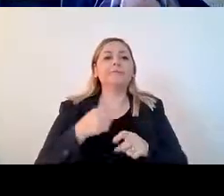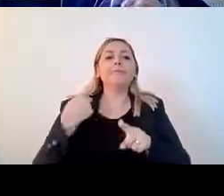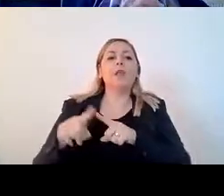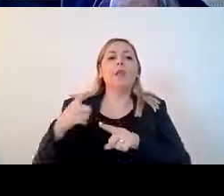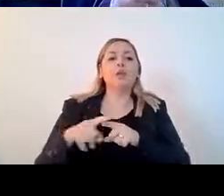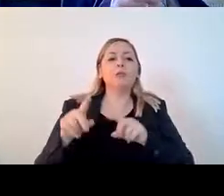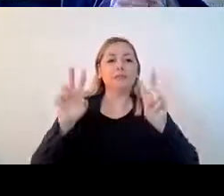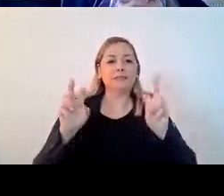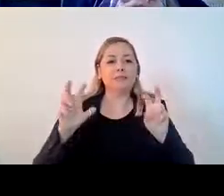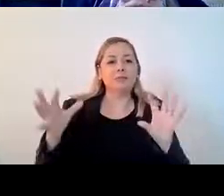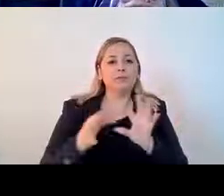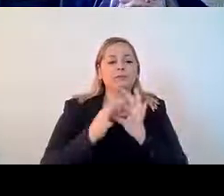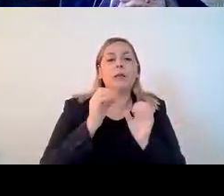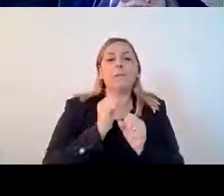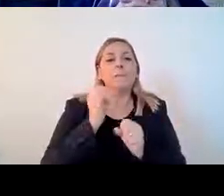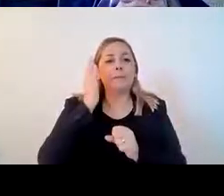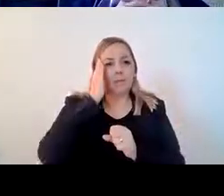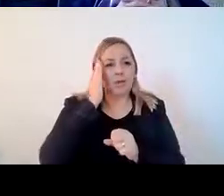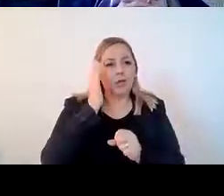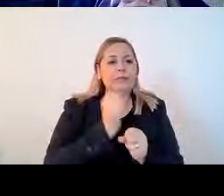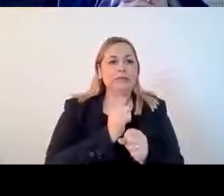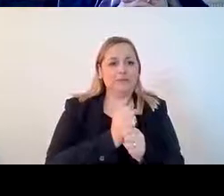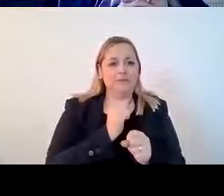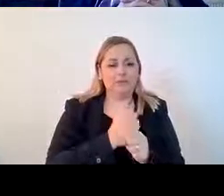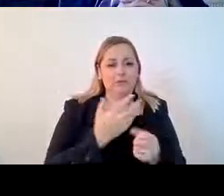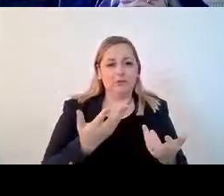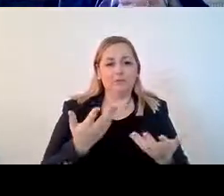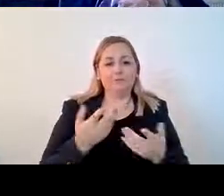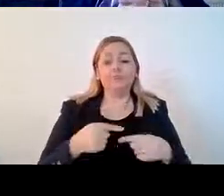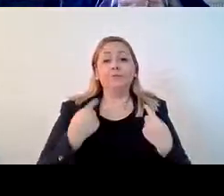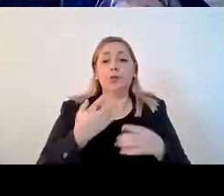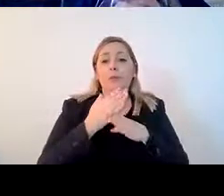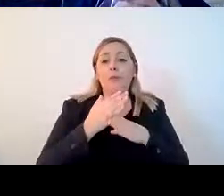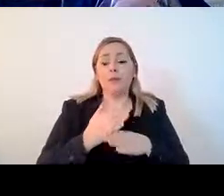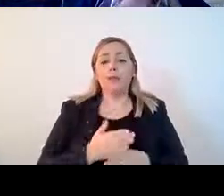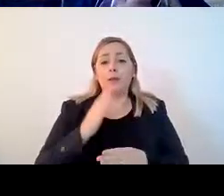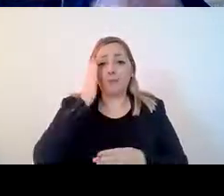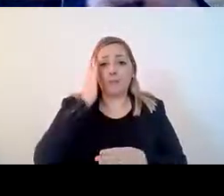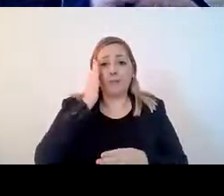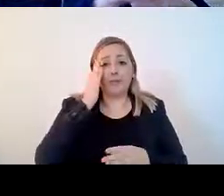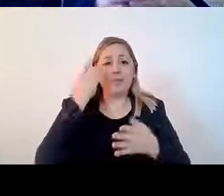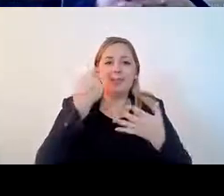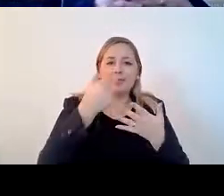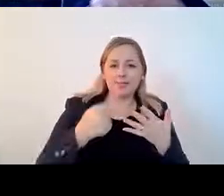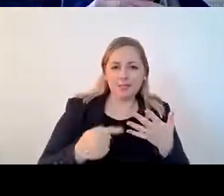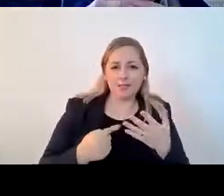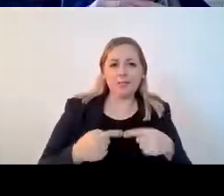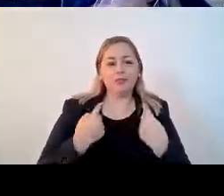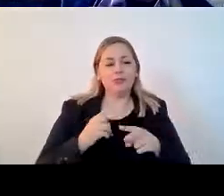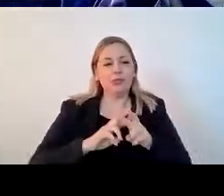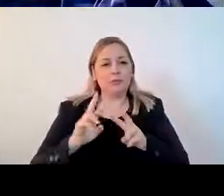aspecto está vinculado a la memoria de trabajo. Nosotros mantenemos en la mente los detalles cuando estamos haciendo